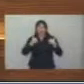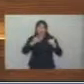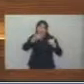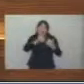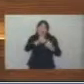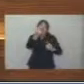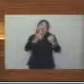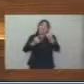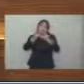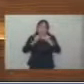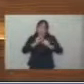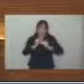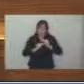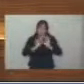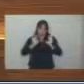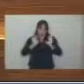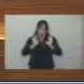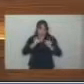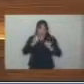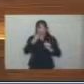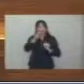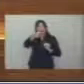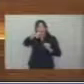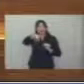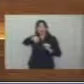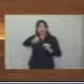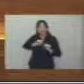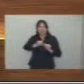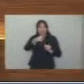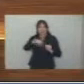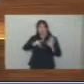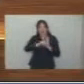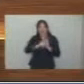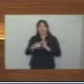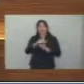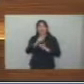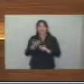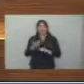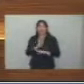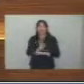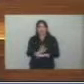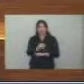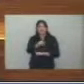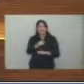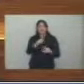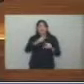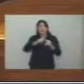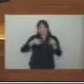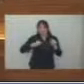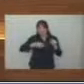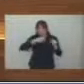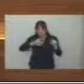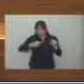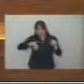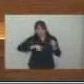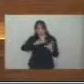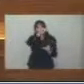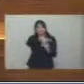Mire, ustedes trajeron una ley de endeudamiento a este Parlamento. ¿Saben qué se diferenciaba de la que estamos discutiendo, de la que acabamos de